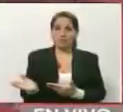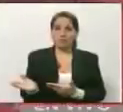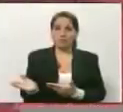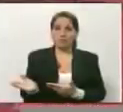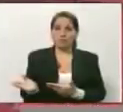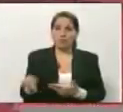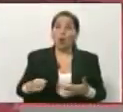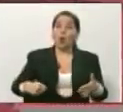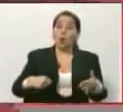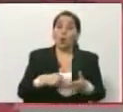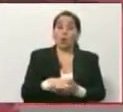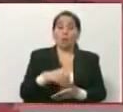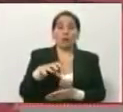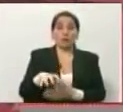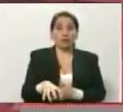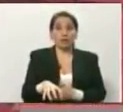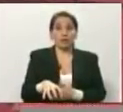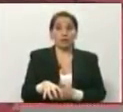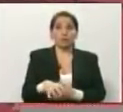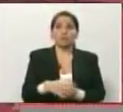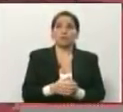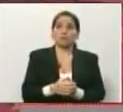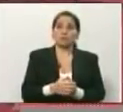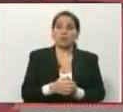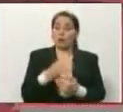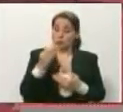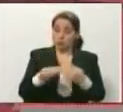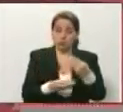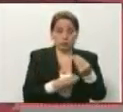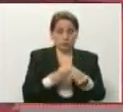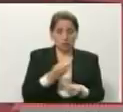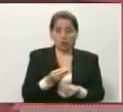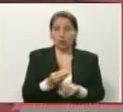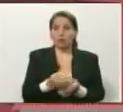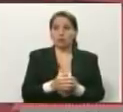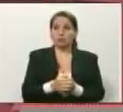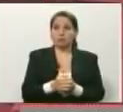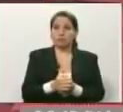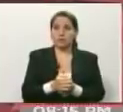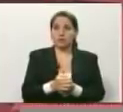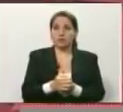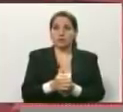Dieron un golpe de Estado. Lo dieron. Levantaron